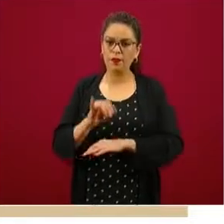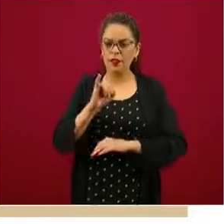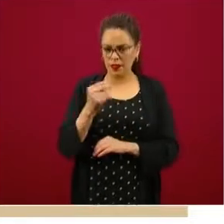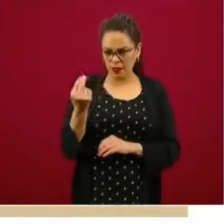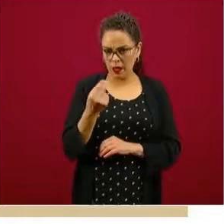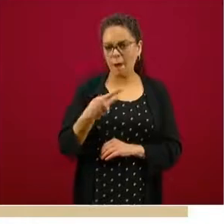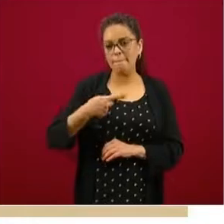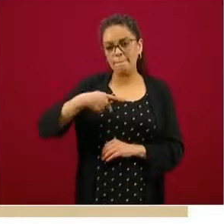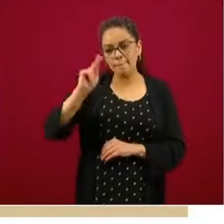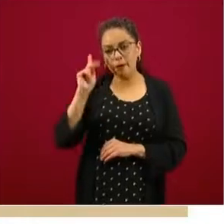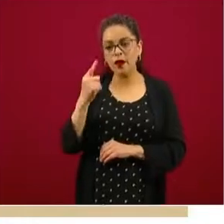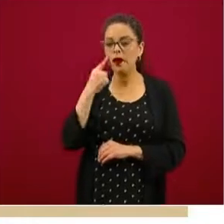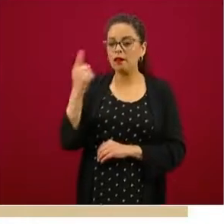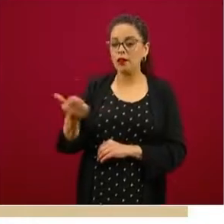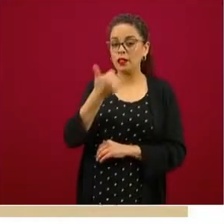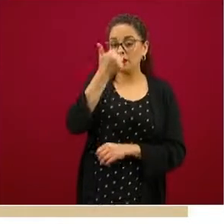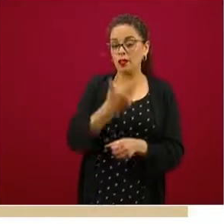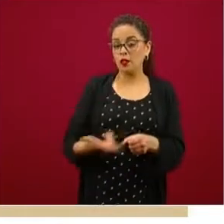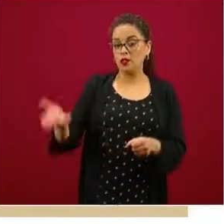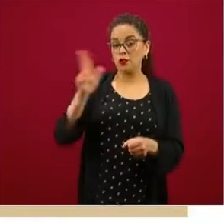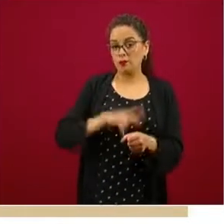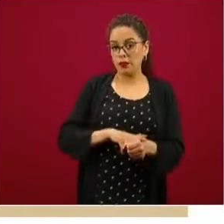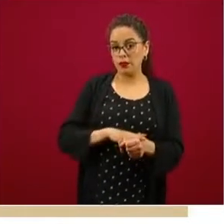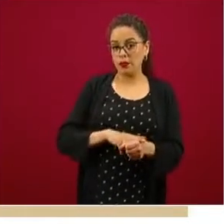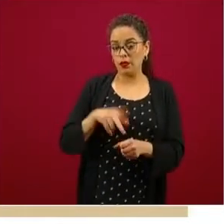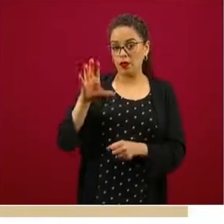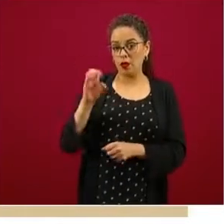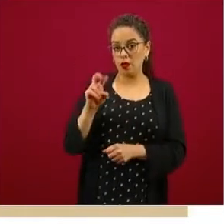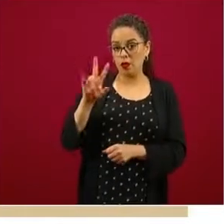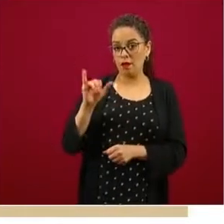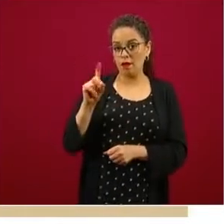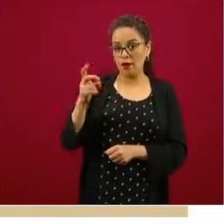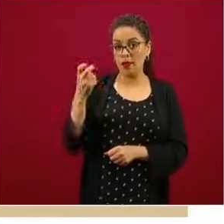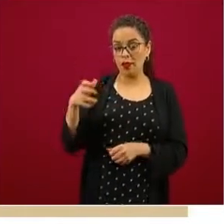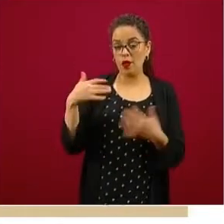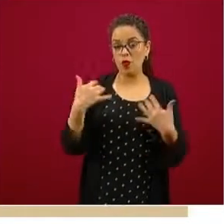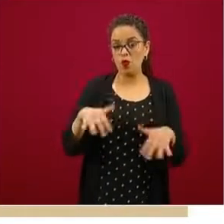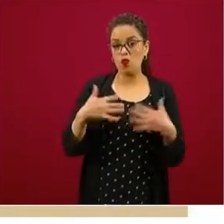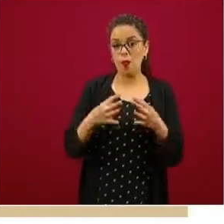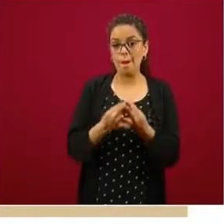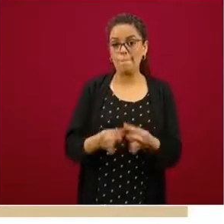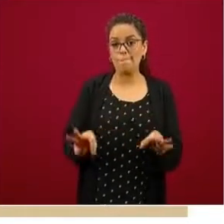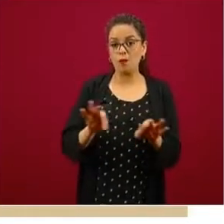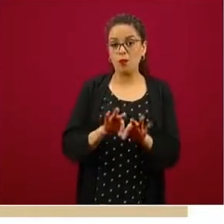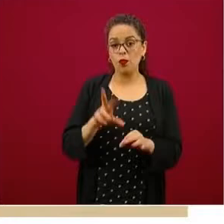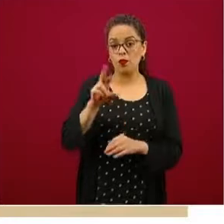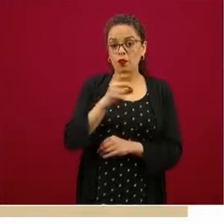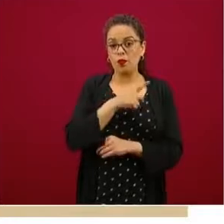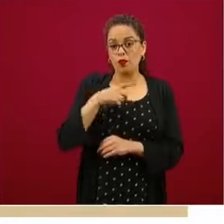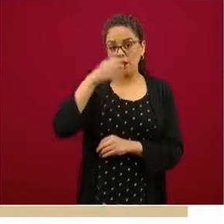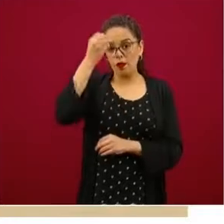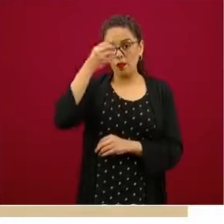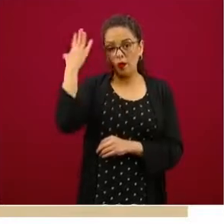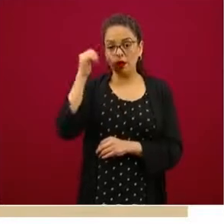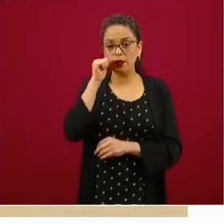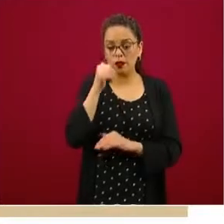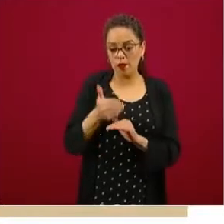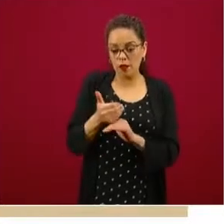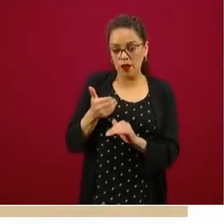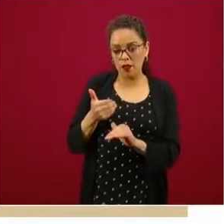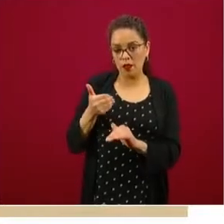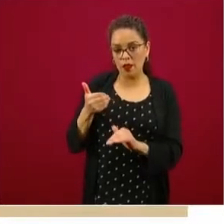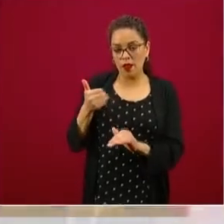tenemos la adición de 6 hospitales COVID y esto es importante, recordar que siempre estamos anticipándonos a